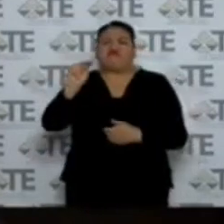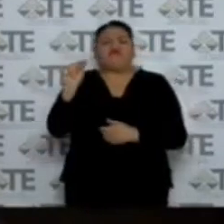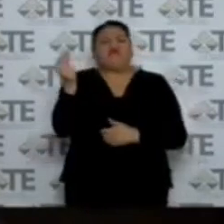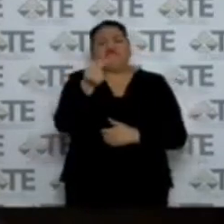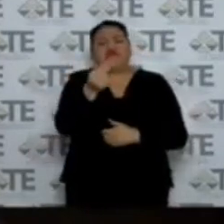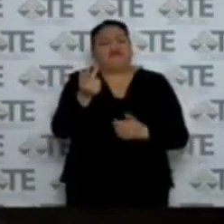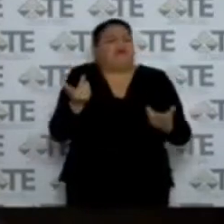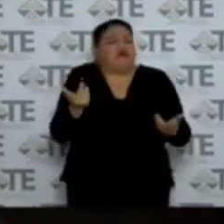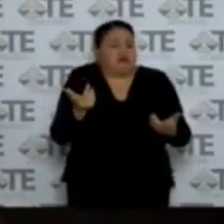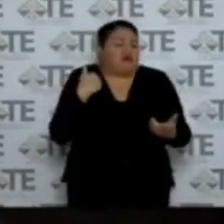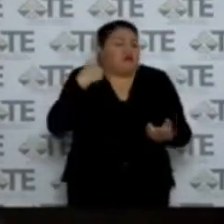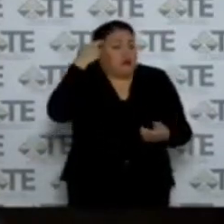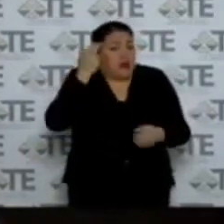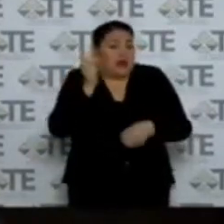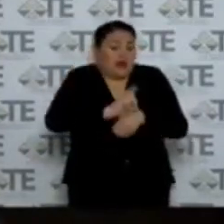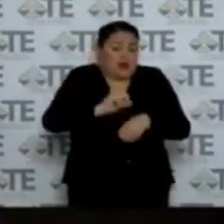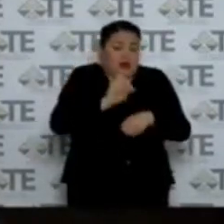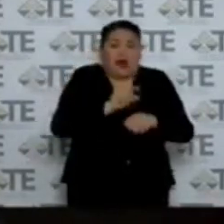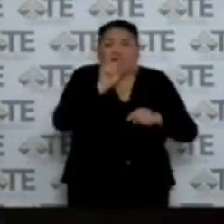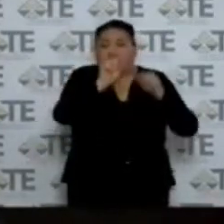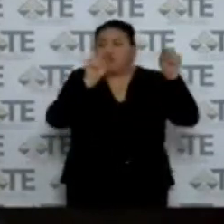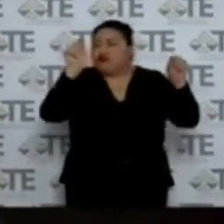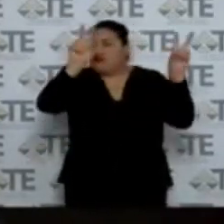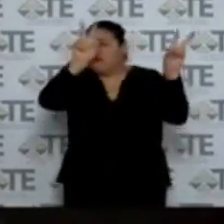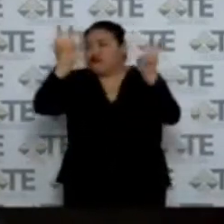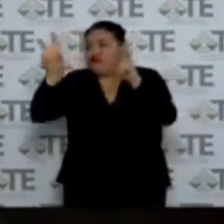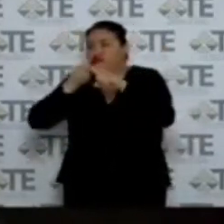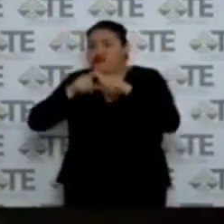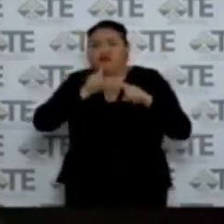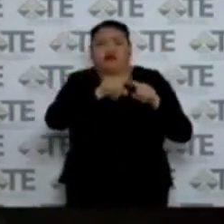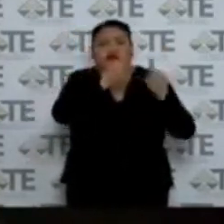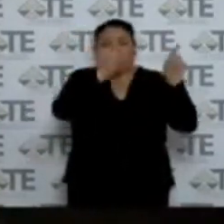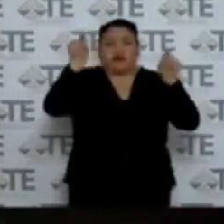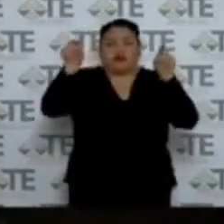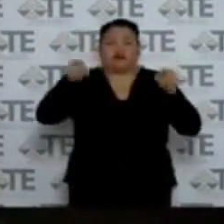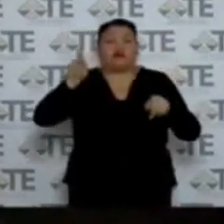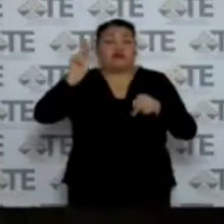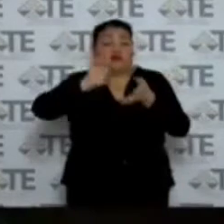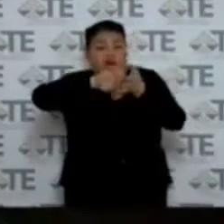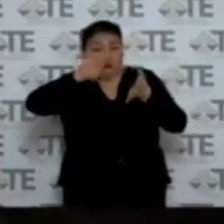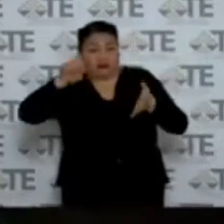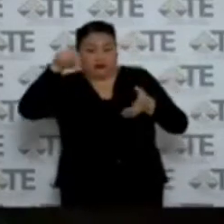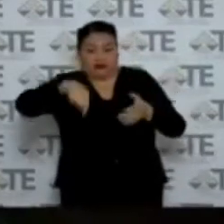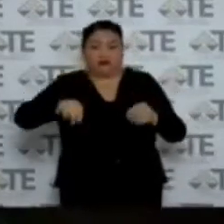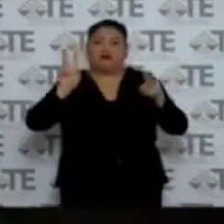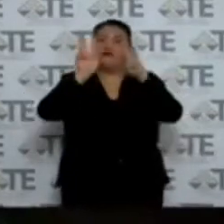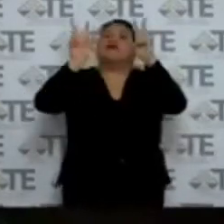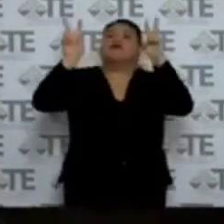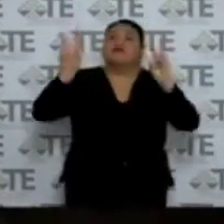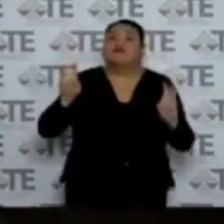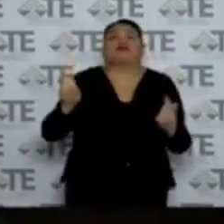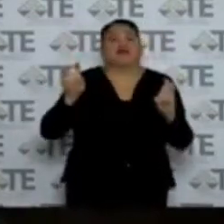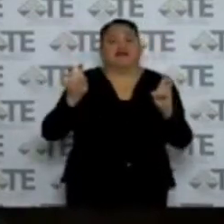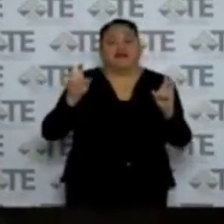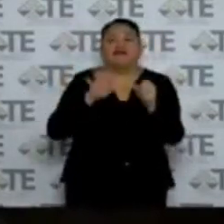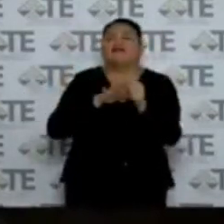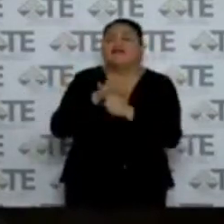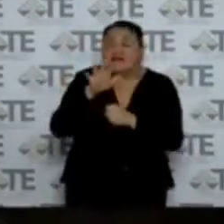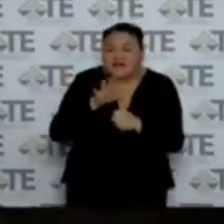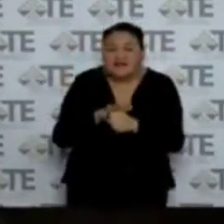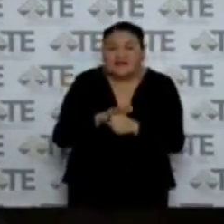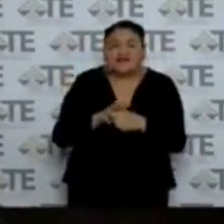día. Y más, yo diría, en los ejercicios